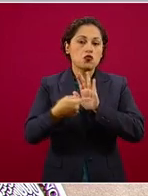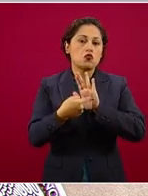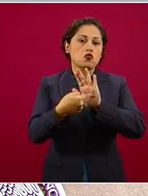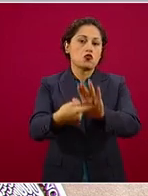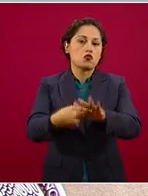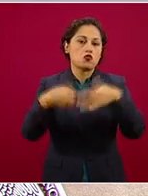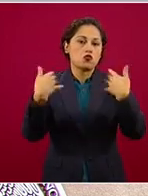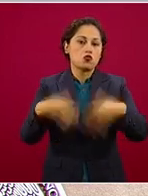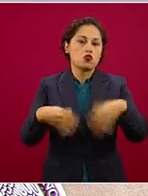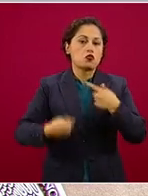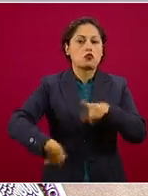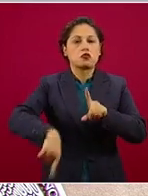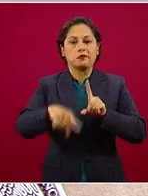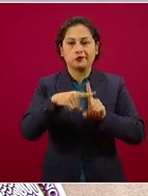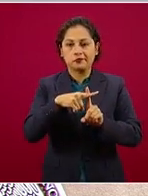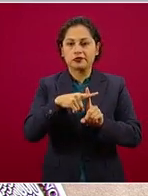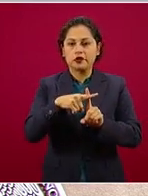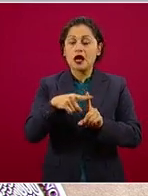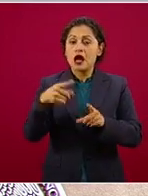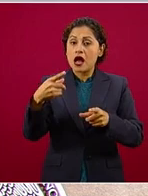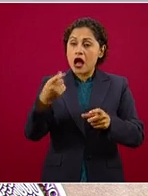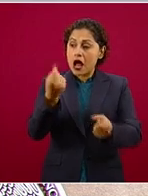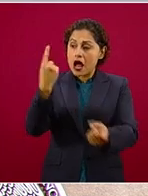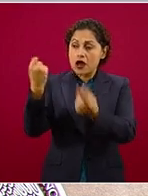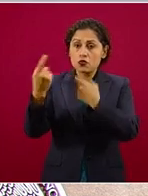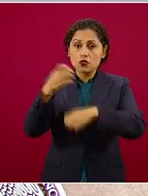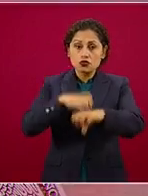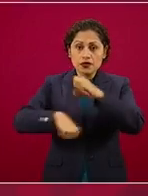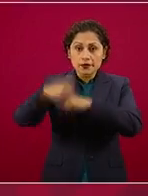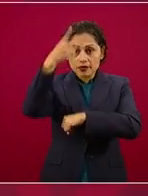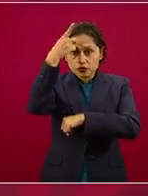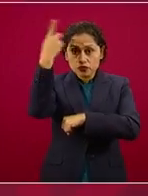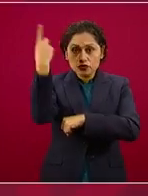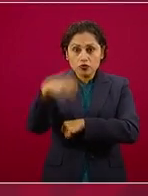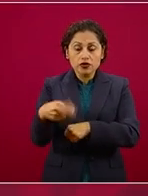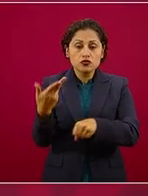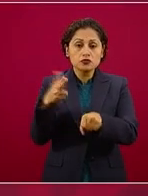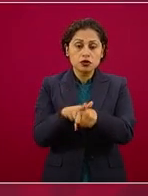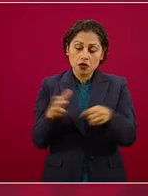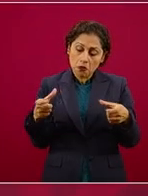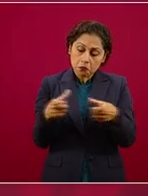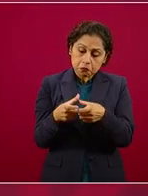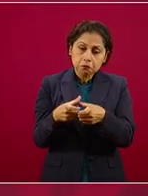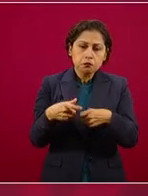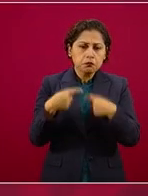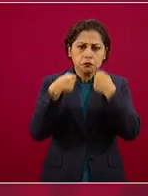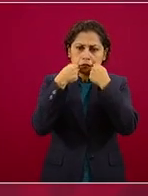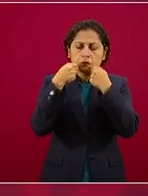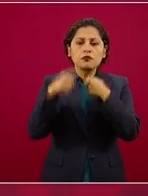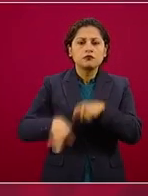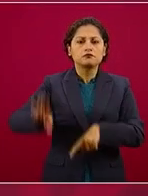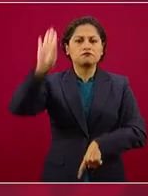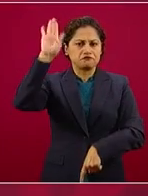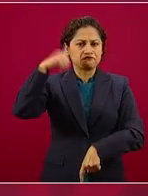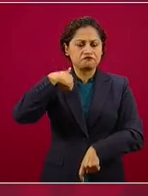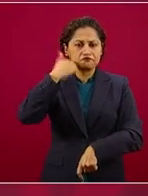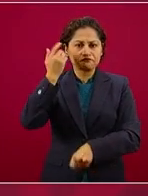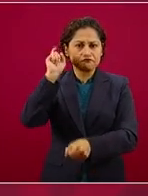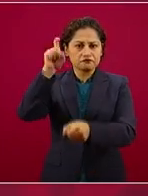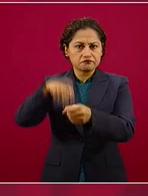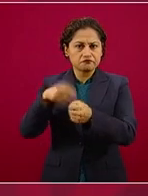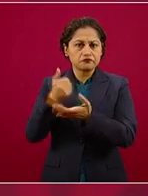Pequeños empresarios que tienen su hospital al interior del país y que dicen yo me sumo. Y eso me parece que es algo que debemos